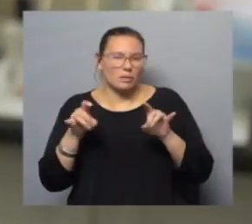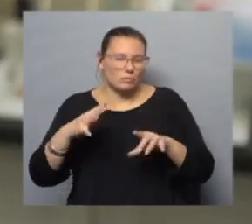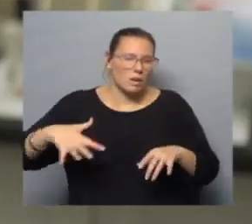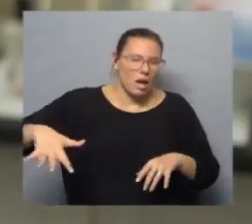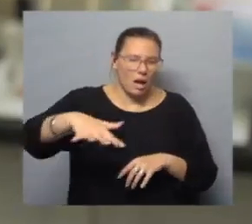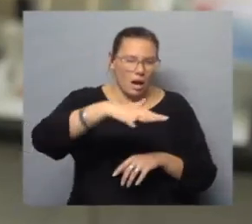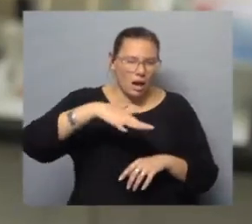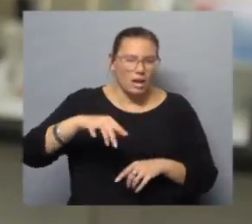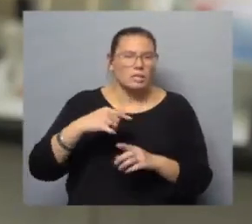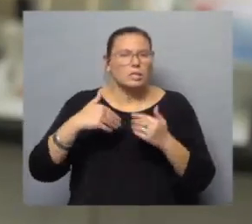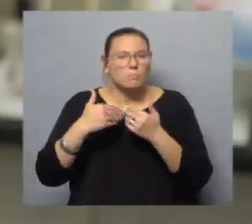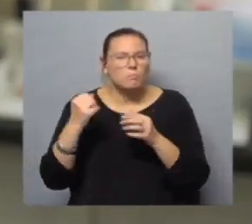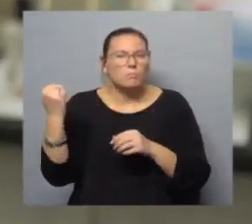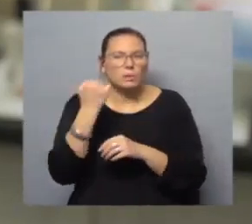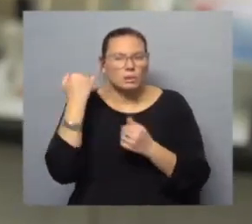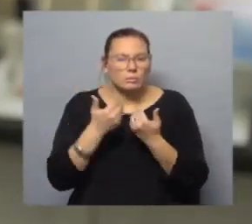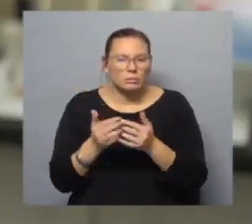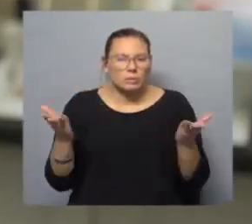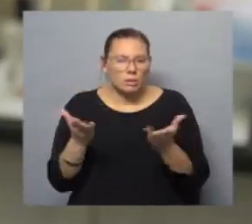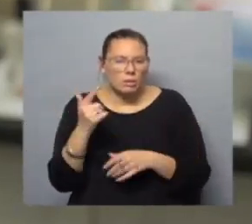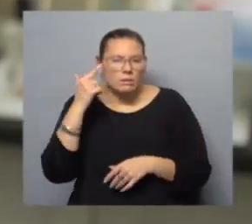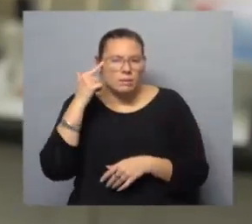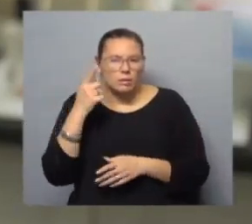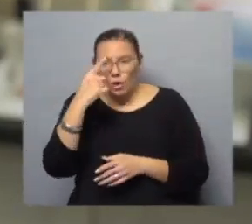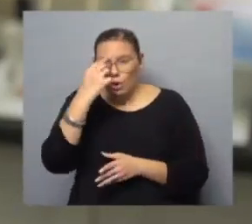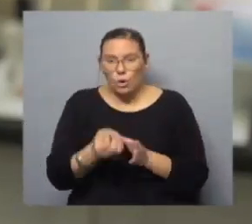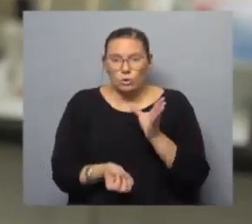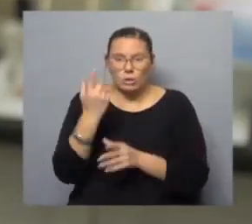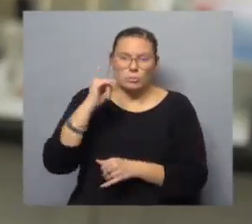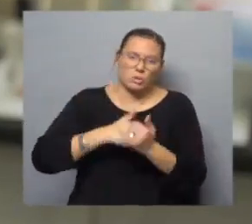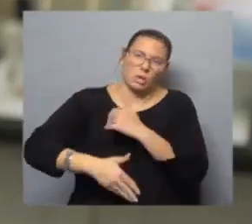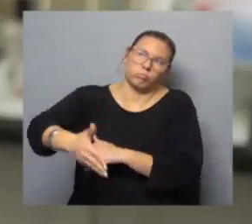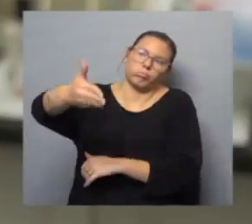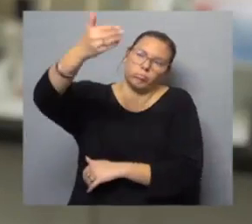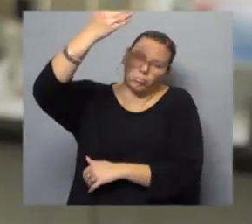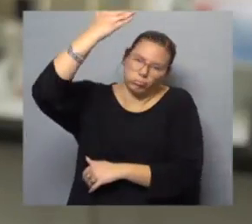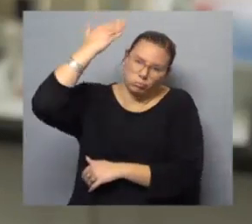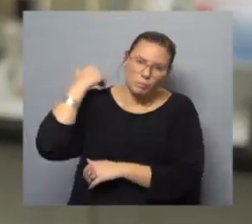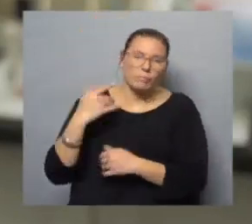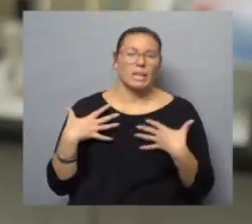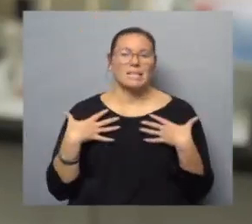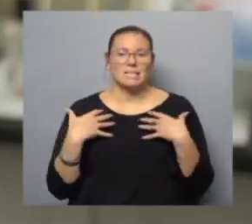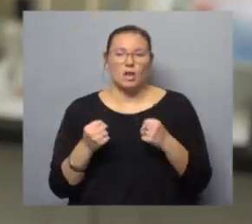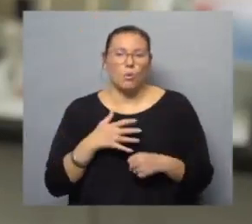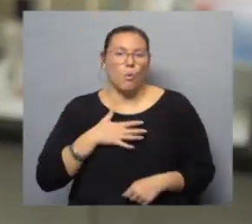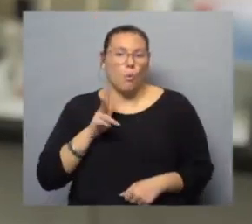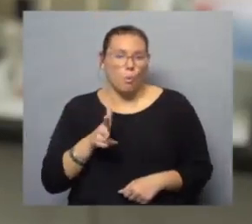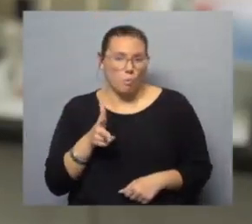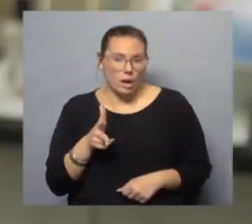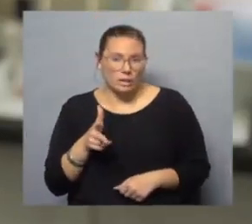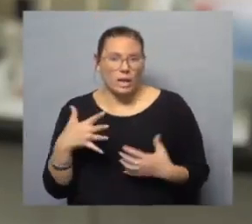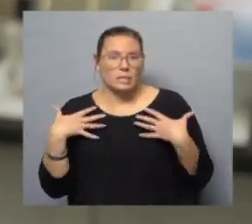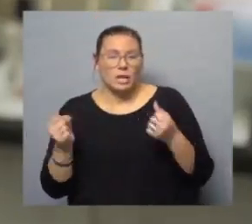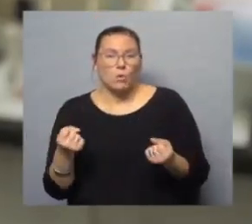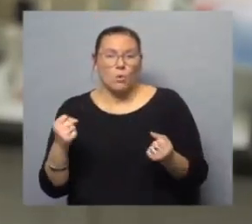es importante empezar a pensar ahora, si bien es un concepto que se arrastra desde hace muchísimos años, en que la salud humana y la salud animal debe